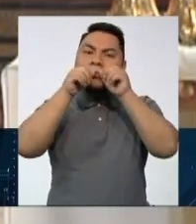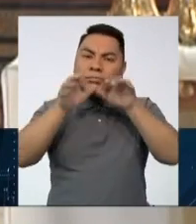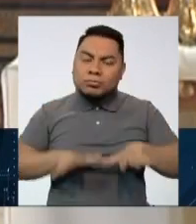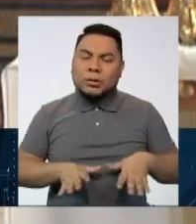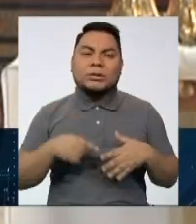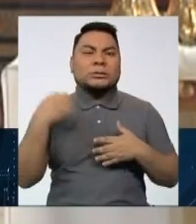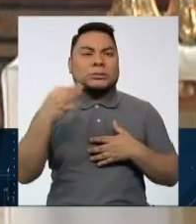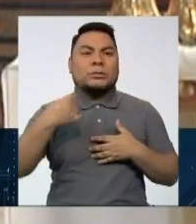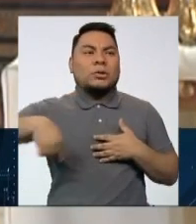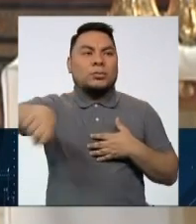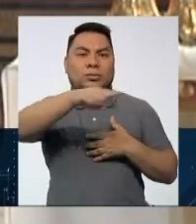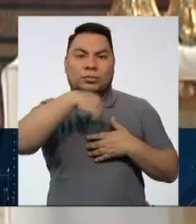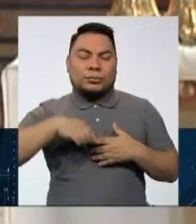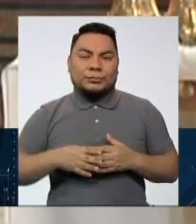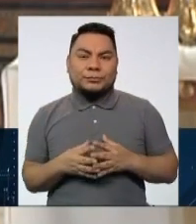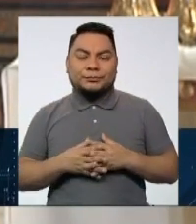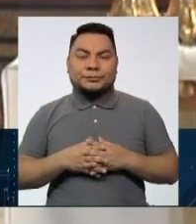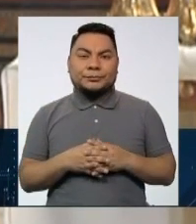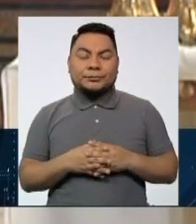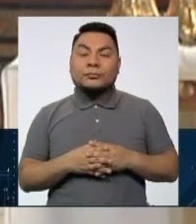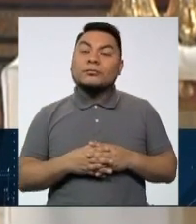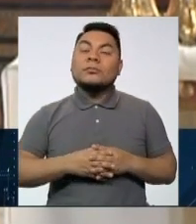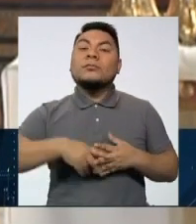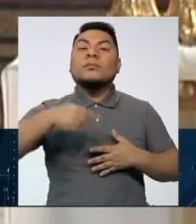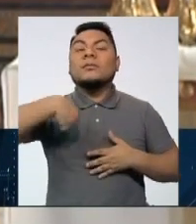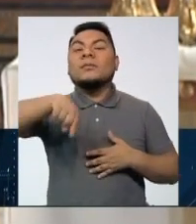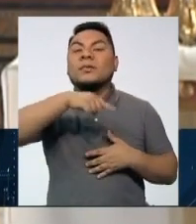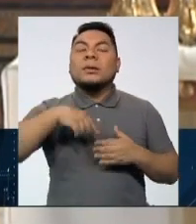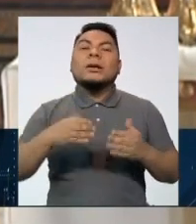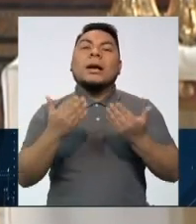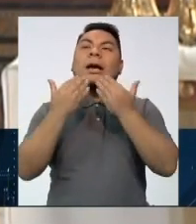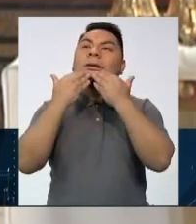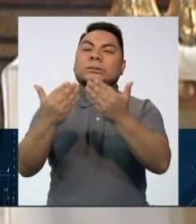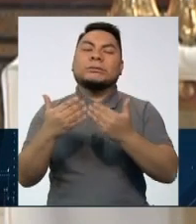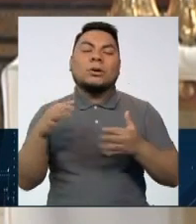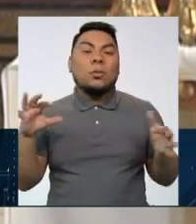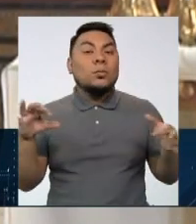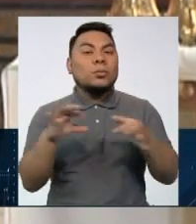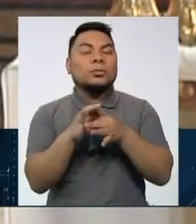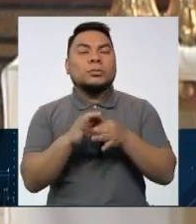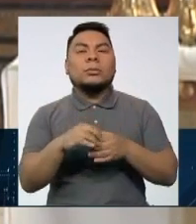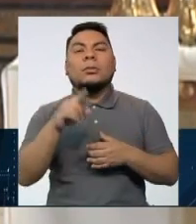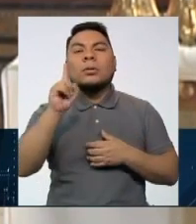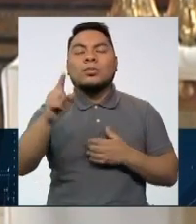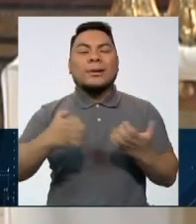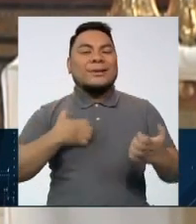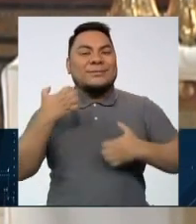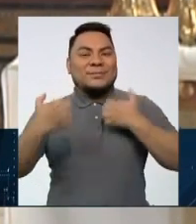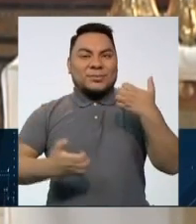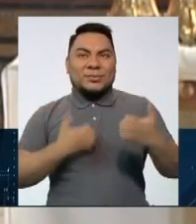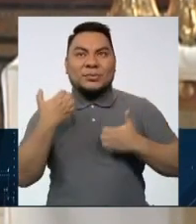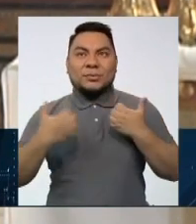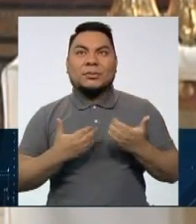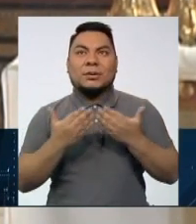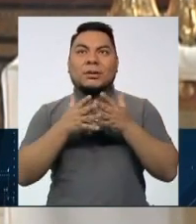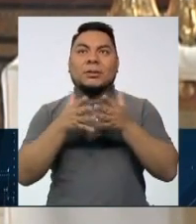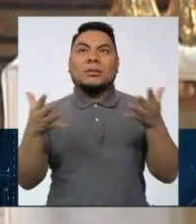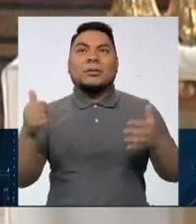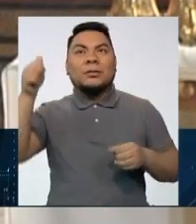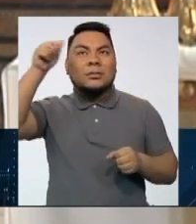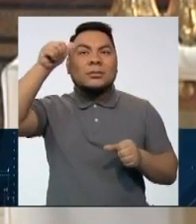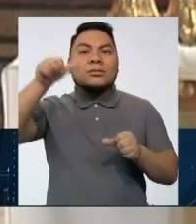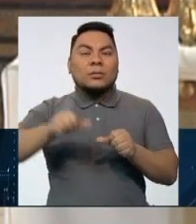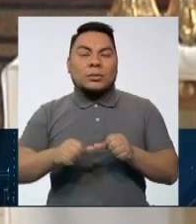de Jesús. Nuestra acción de gracias va unida a un emocionado y fraternal